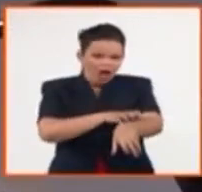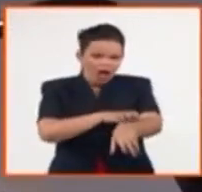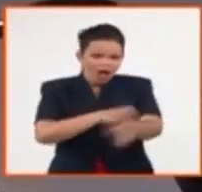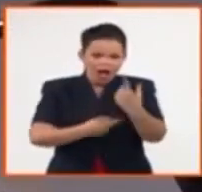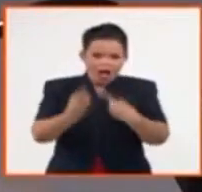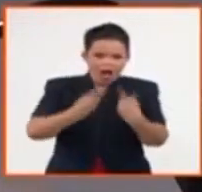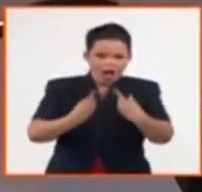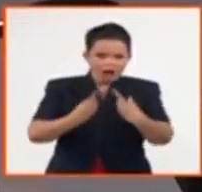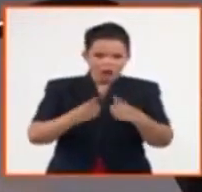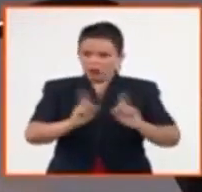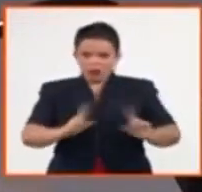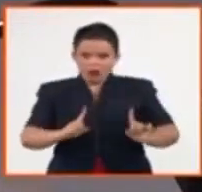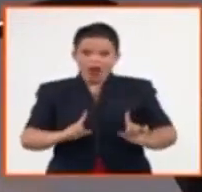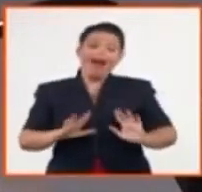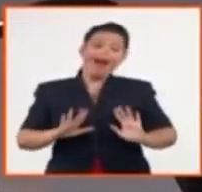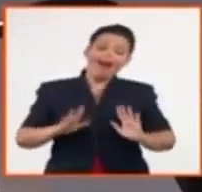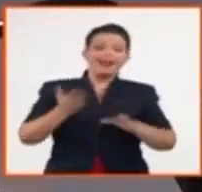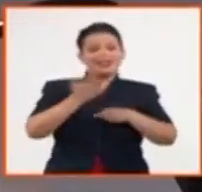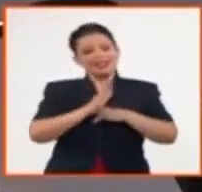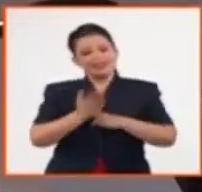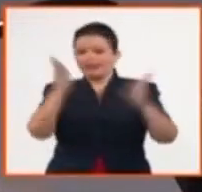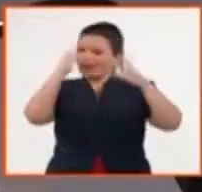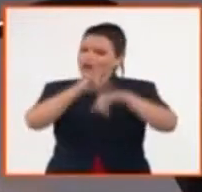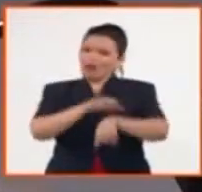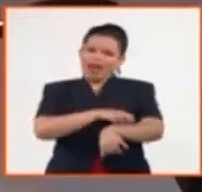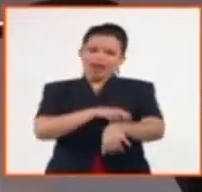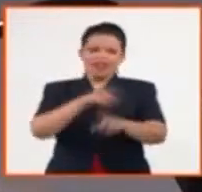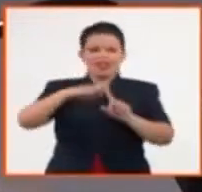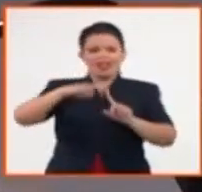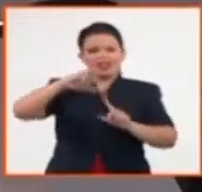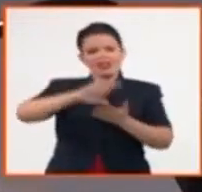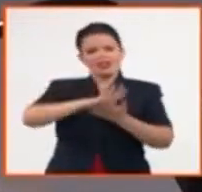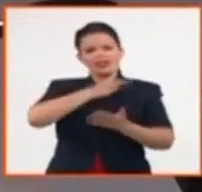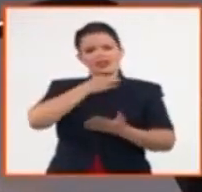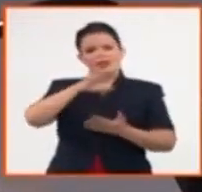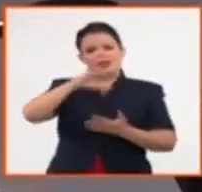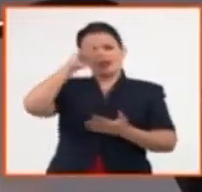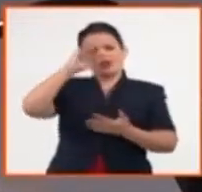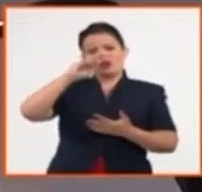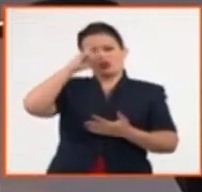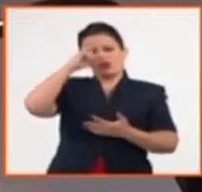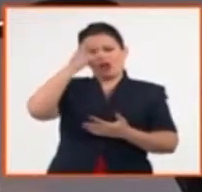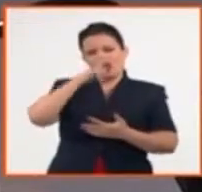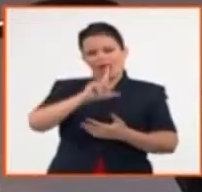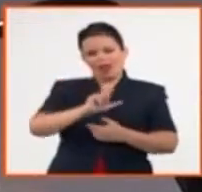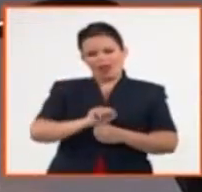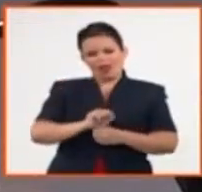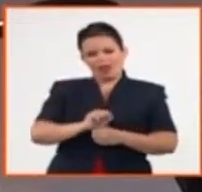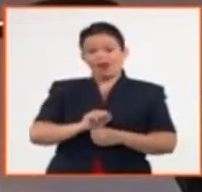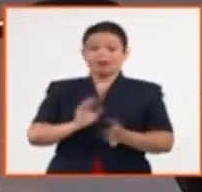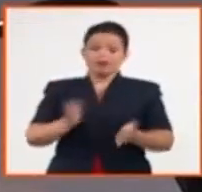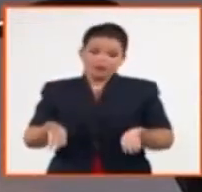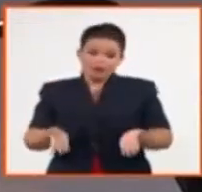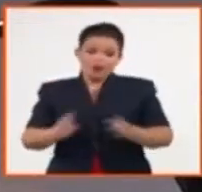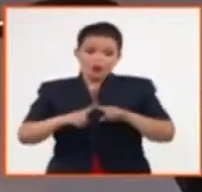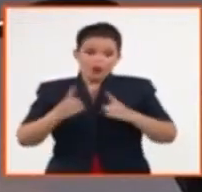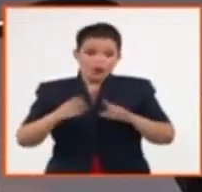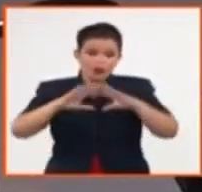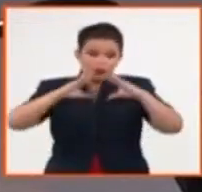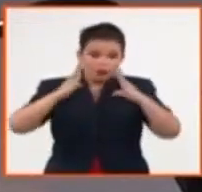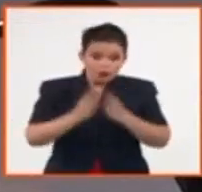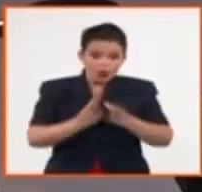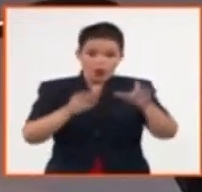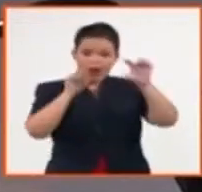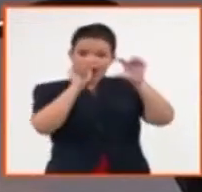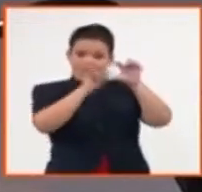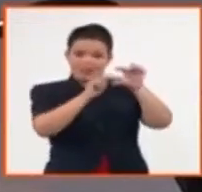el Tiomersal, o sea, esta es una de las razones. Pero para aliviar la preocupación en todos los vacunatorios, recordemos que están las condiciones